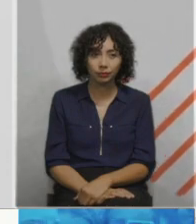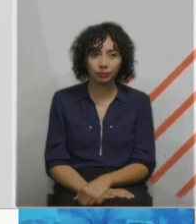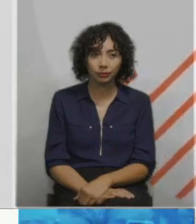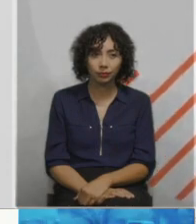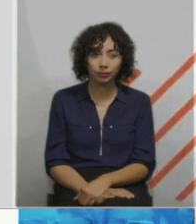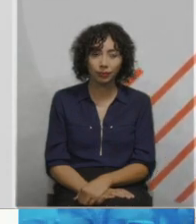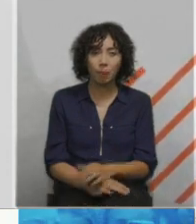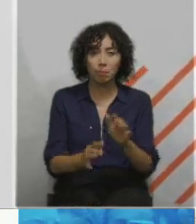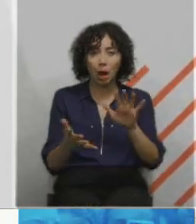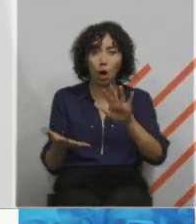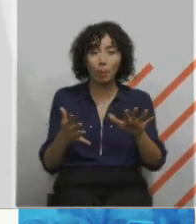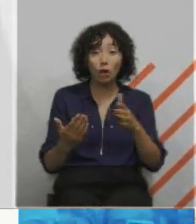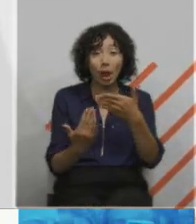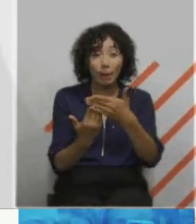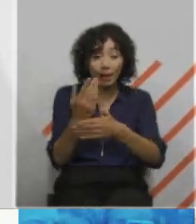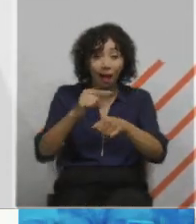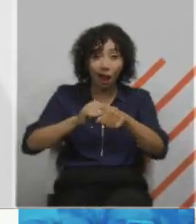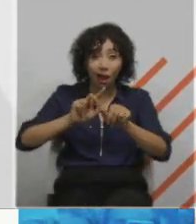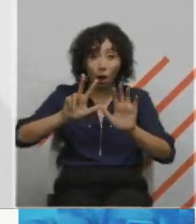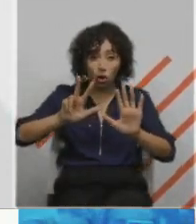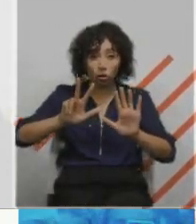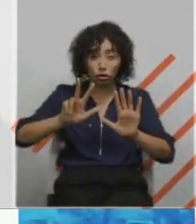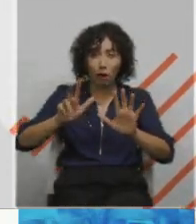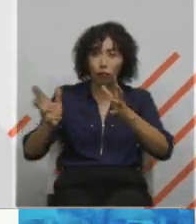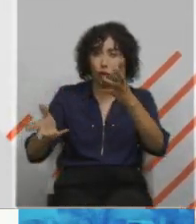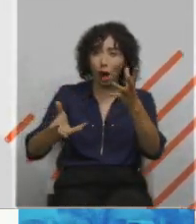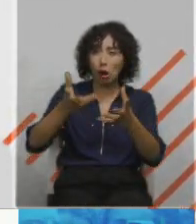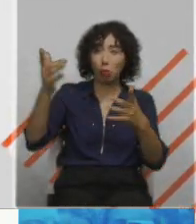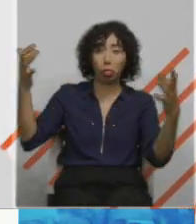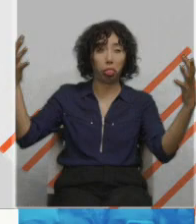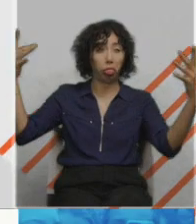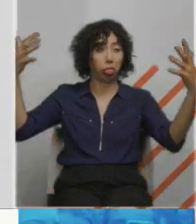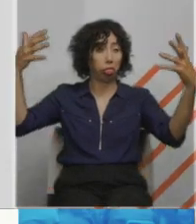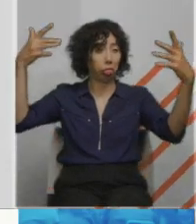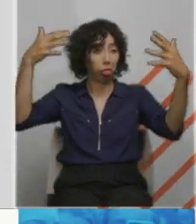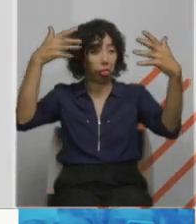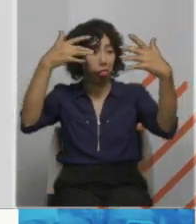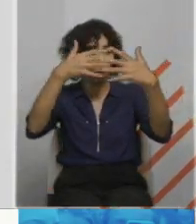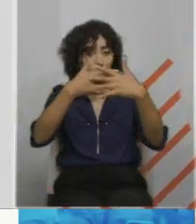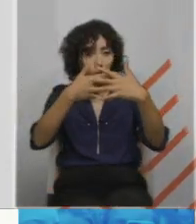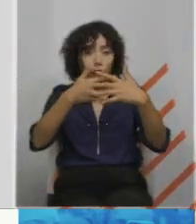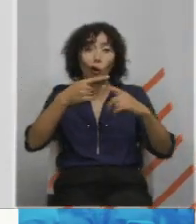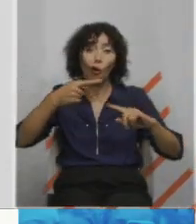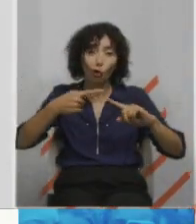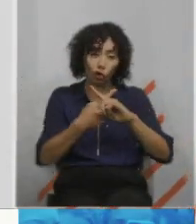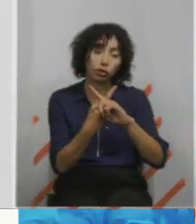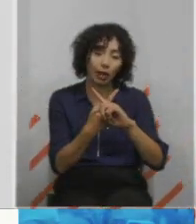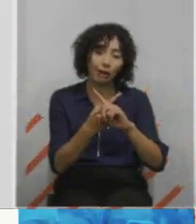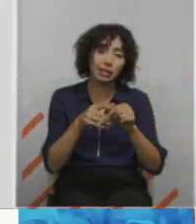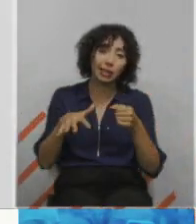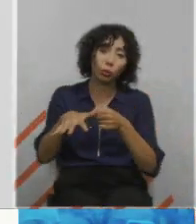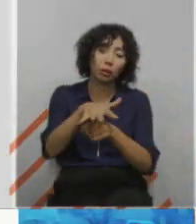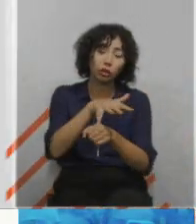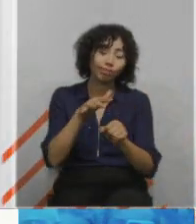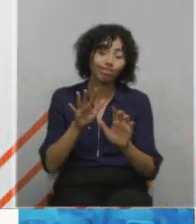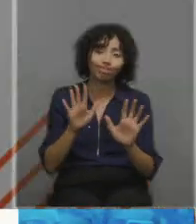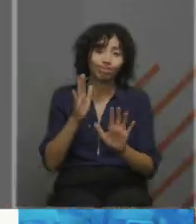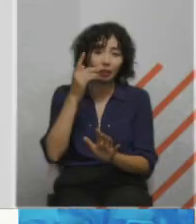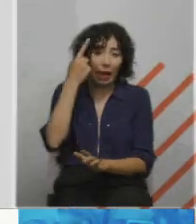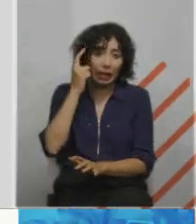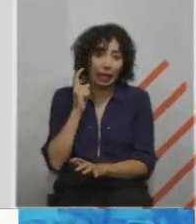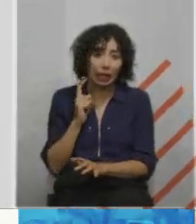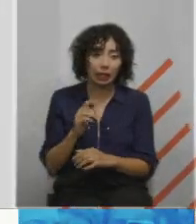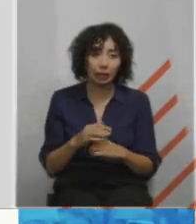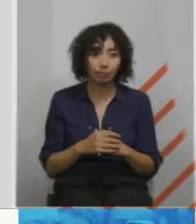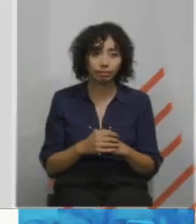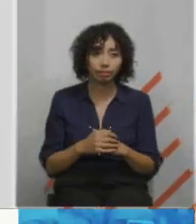Eran cerca de las 8 de la mañana y el fuego, el humo y la niebla oscurecieron la escena de una nueva tragedia en Ucrania.